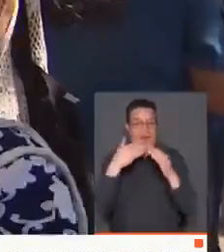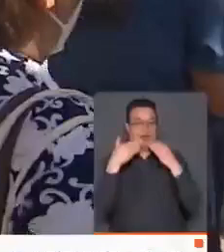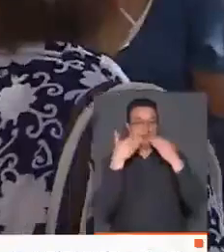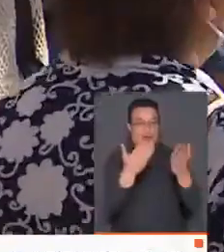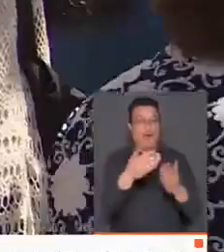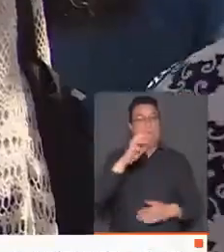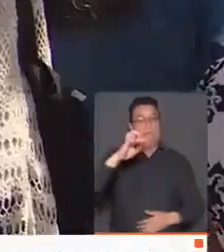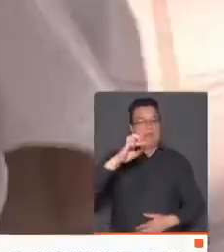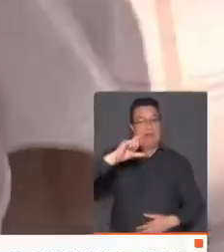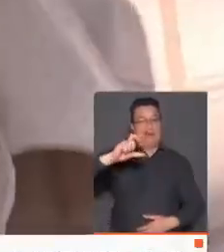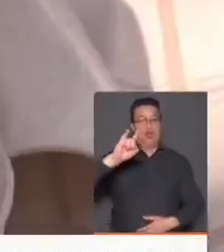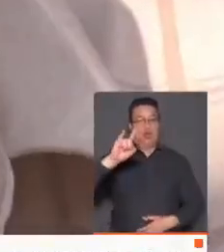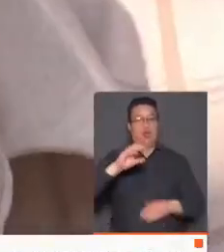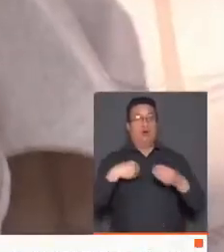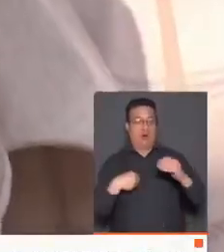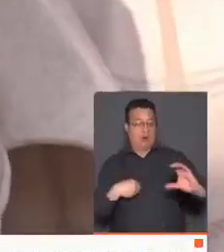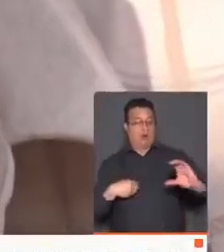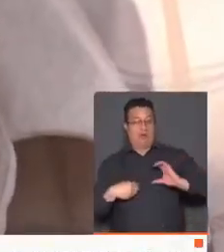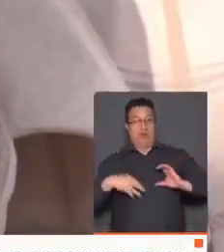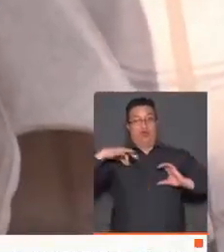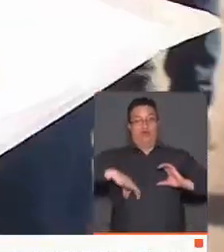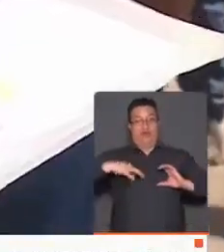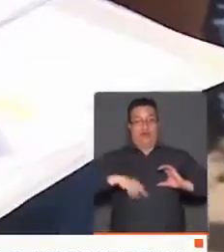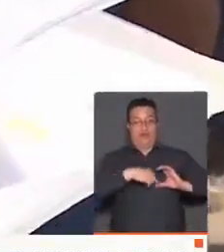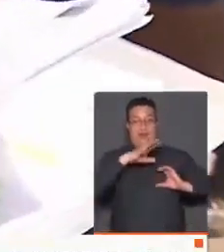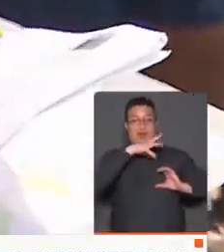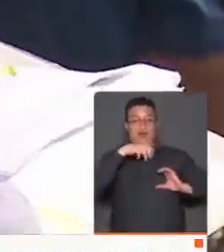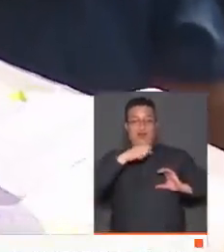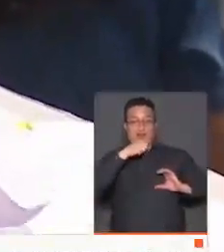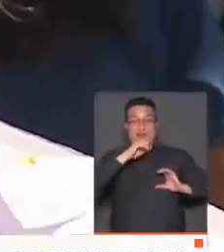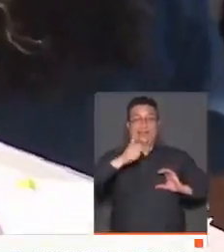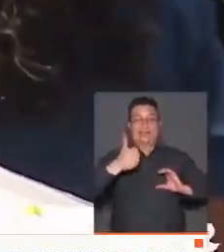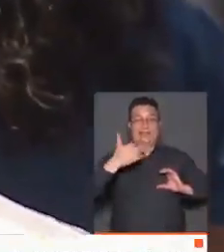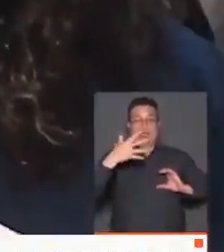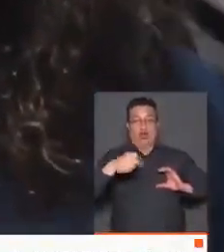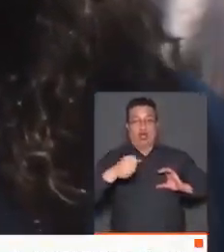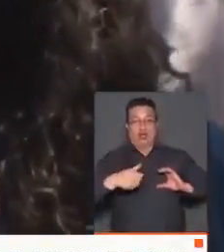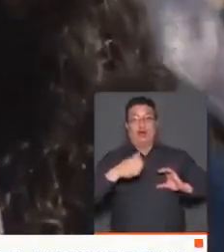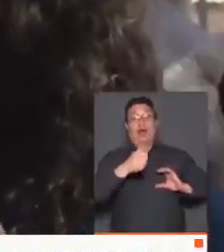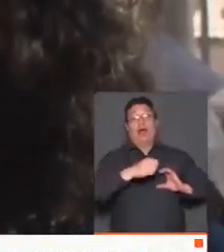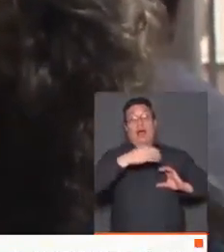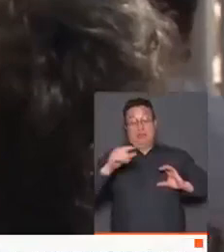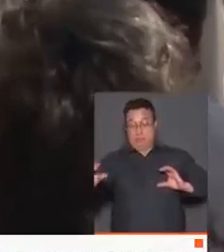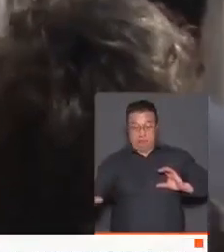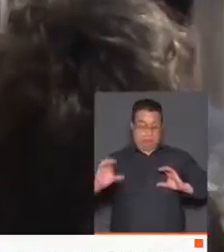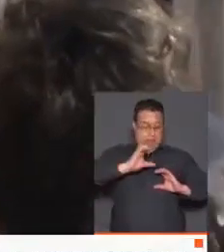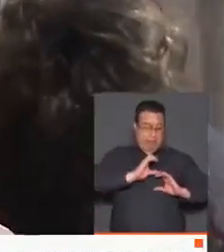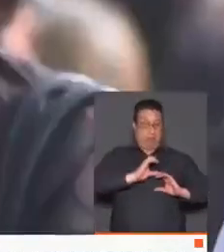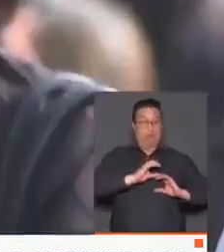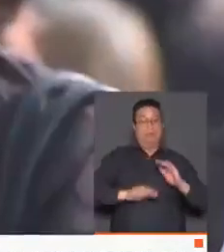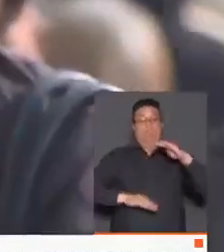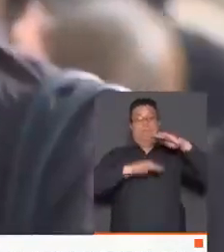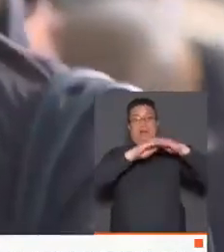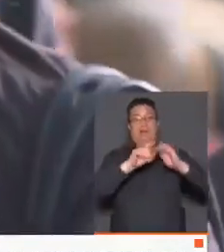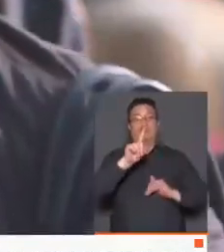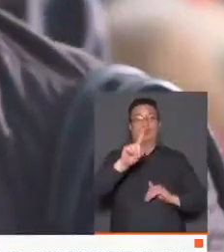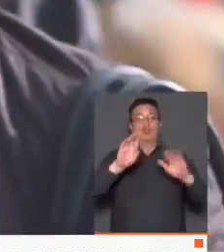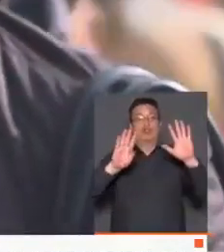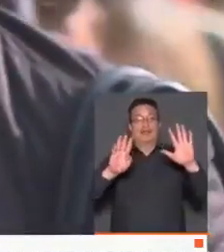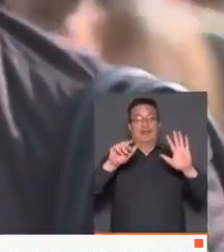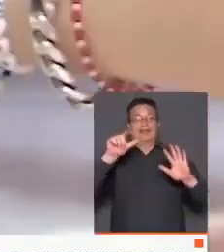universal que complementa la jubilación de los adultos mayores de 65 años hasta los 193.917 pesos